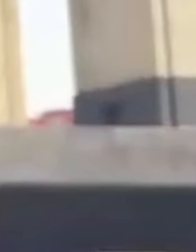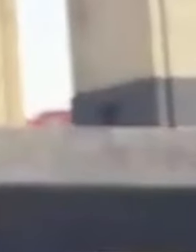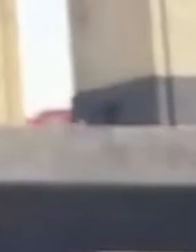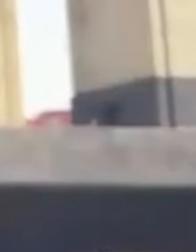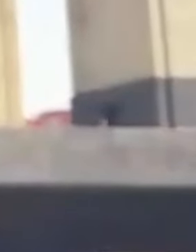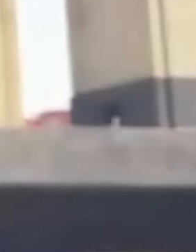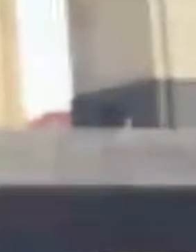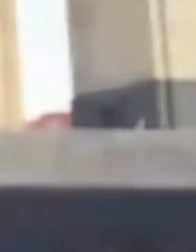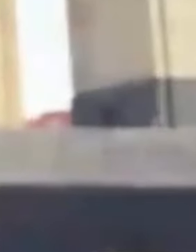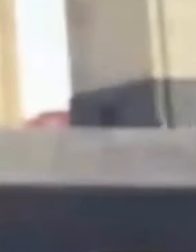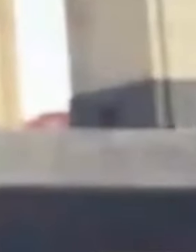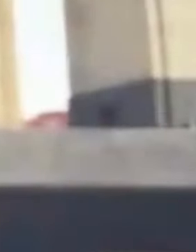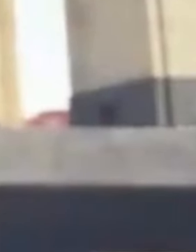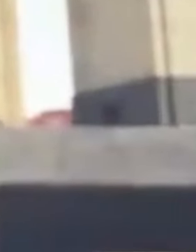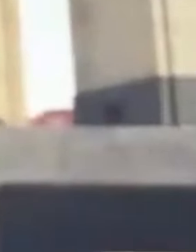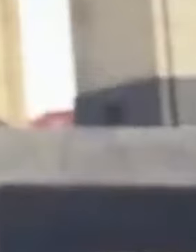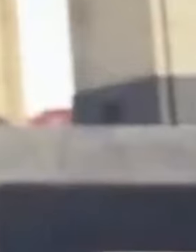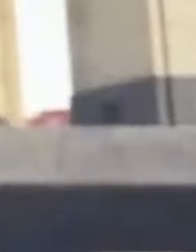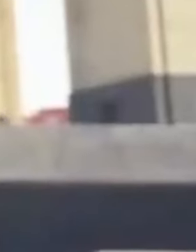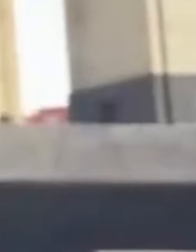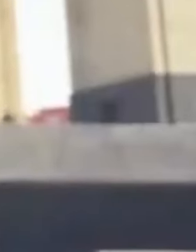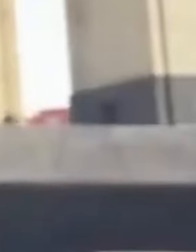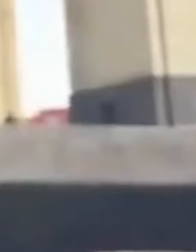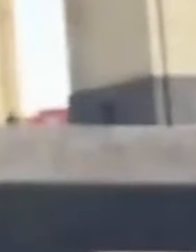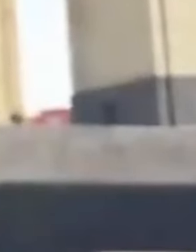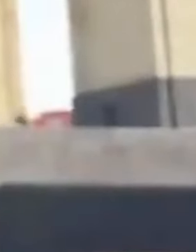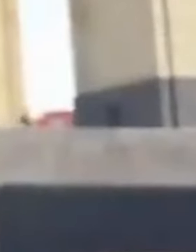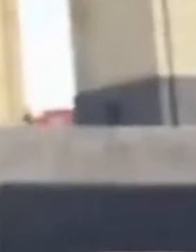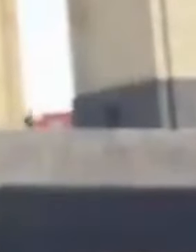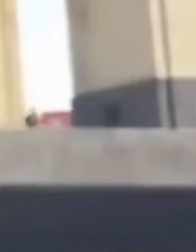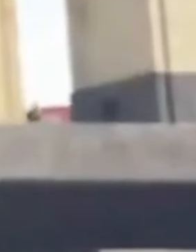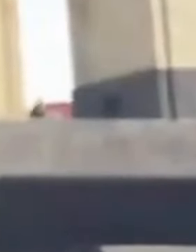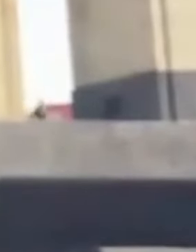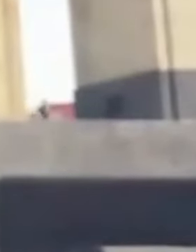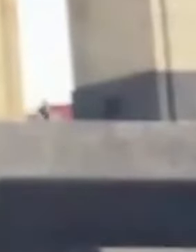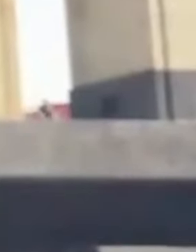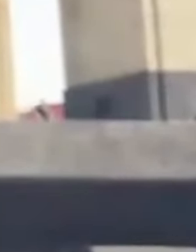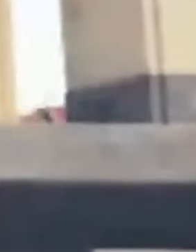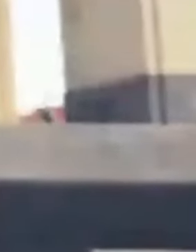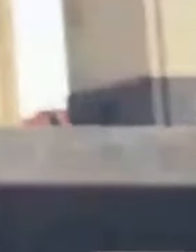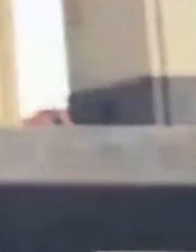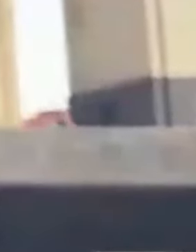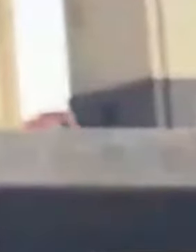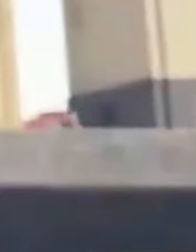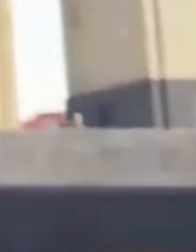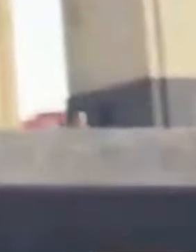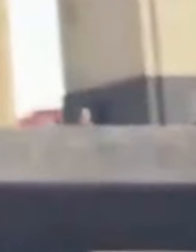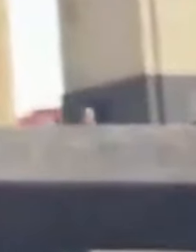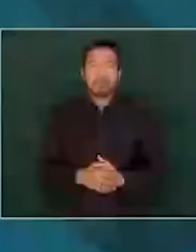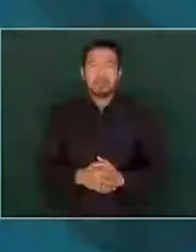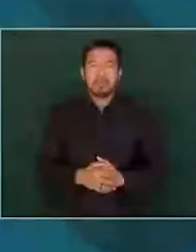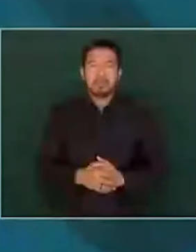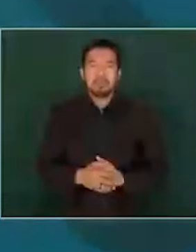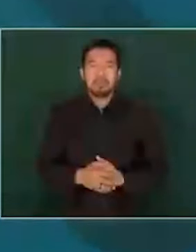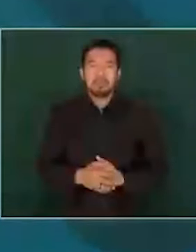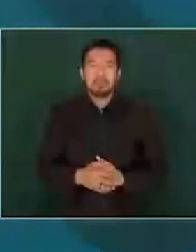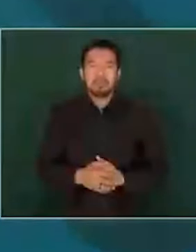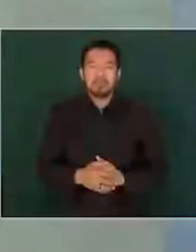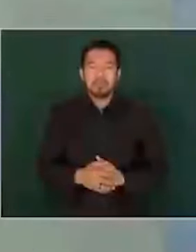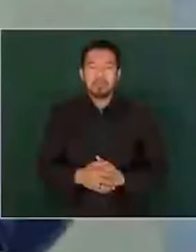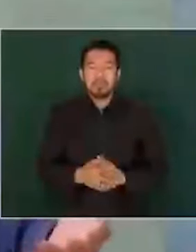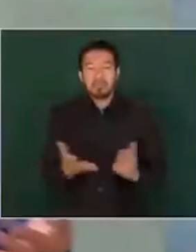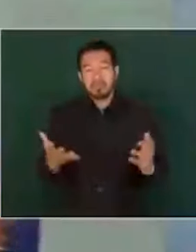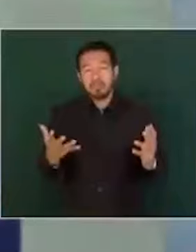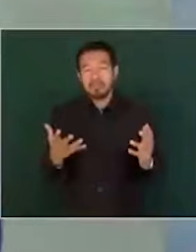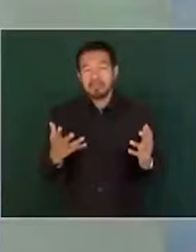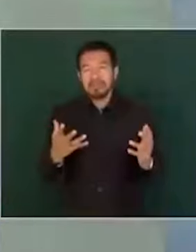justicia social a esta zona de nuestra República Mexicana. También mencionar que se terminó la presentación de este paquete